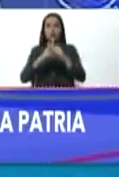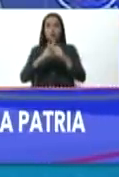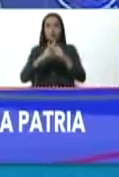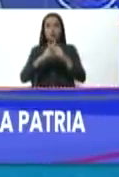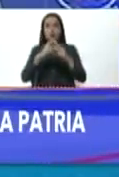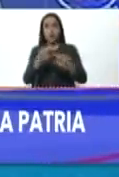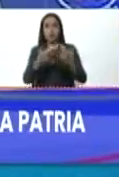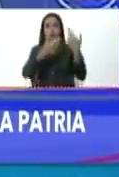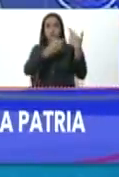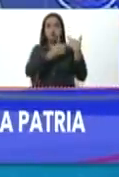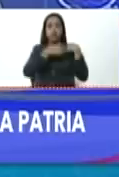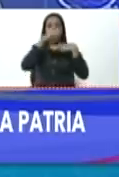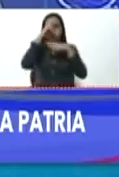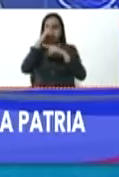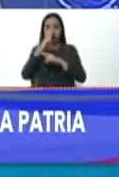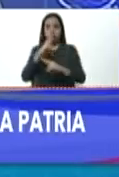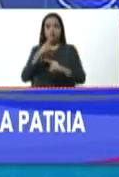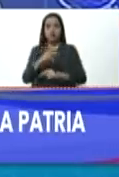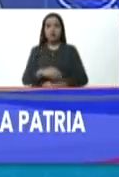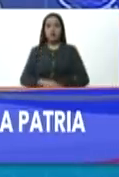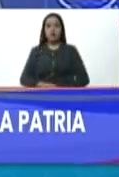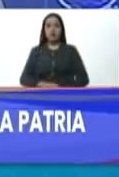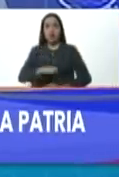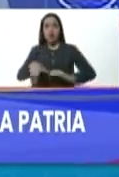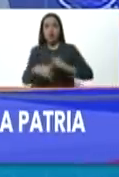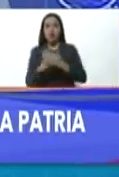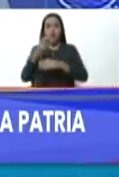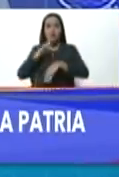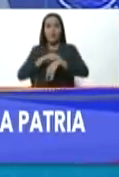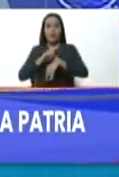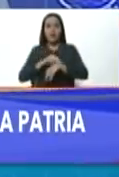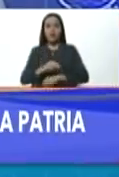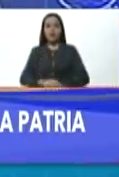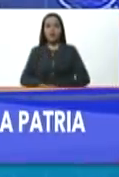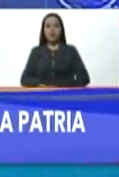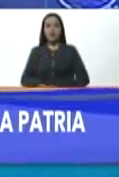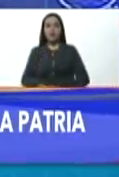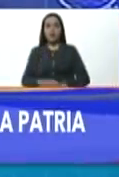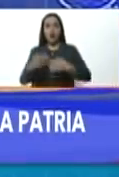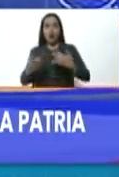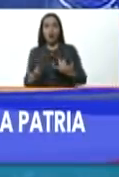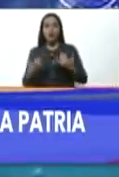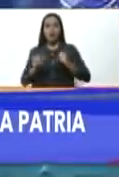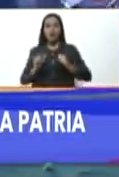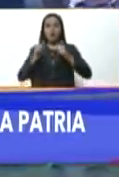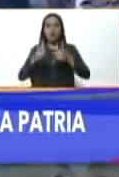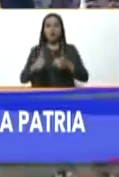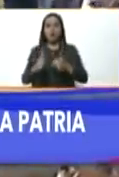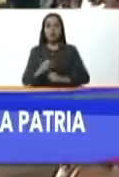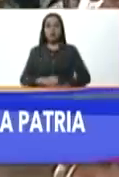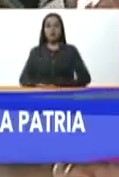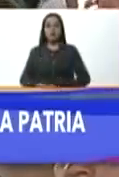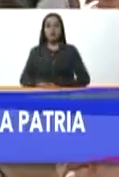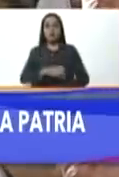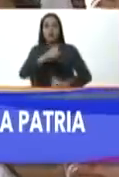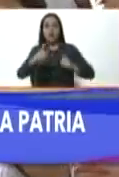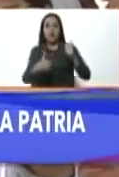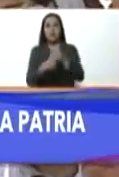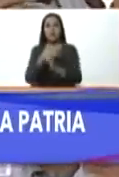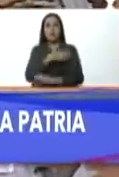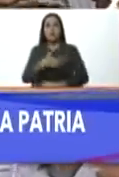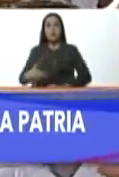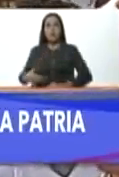reconocimiento a todos los médicos, a todas las médicas. Vamos a iniciar, por favor, vicepresidenta y